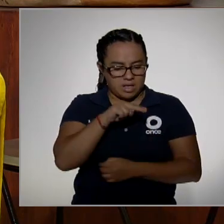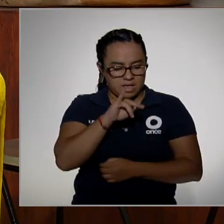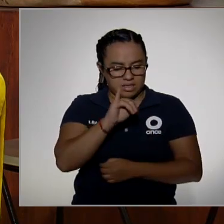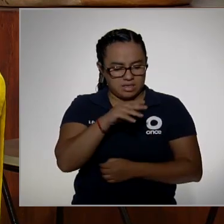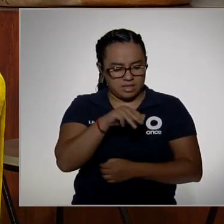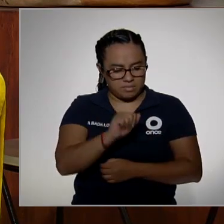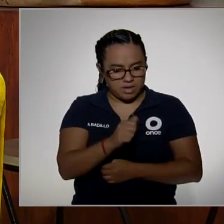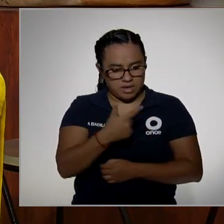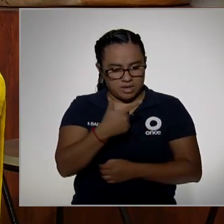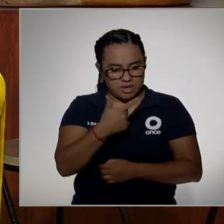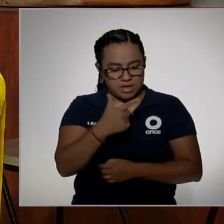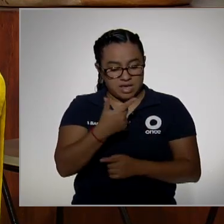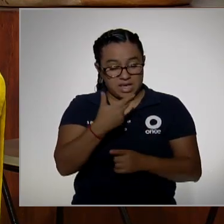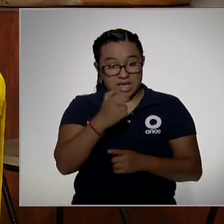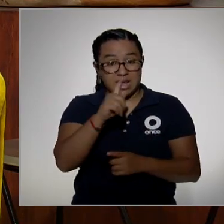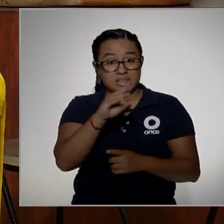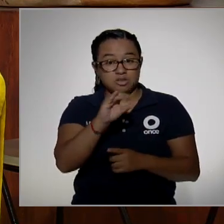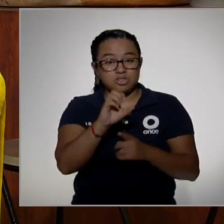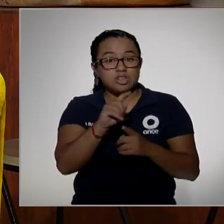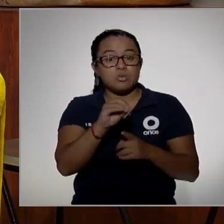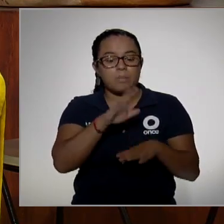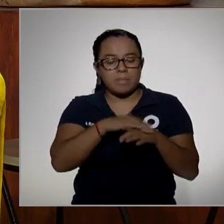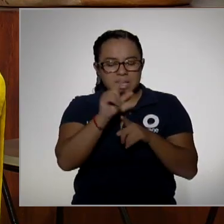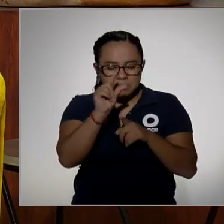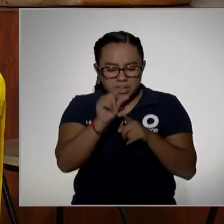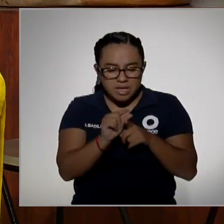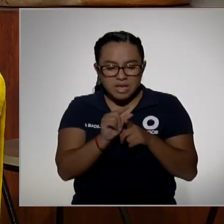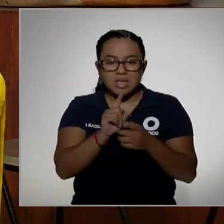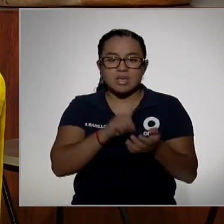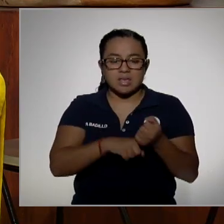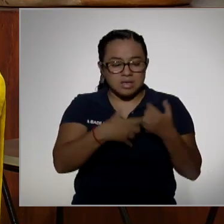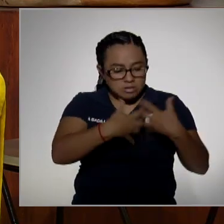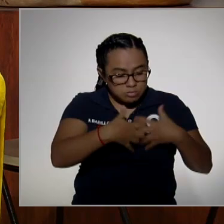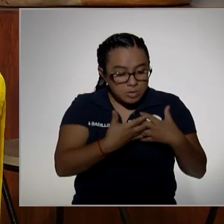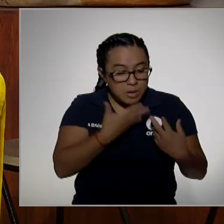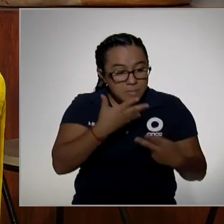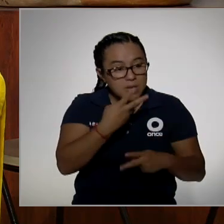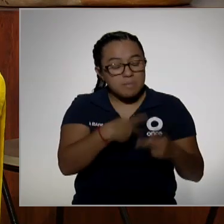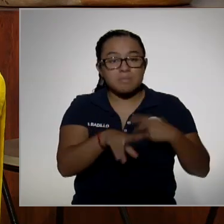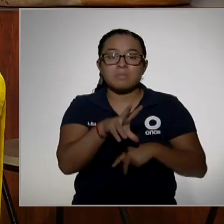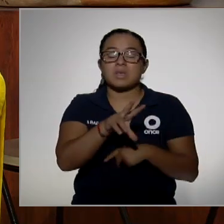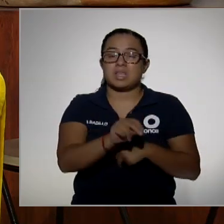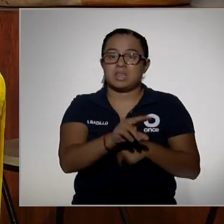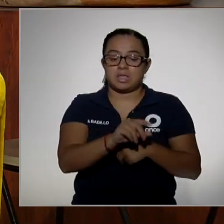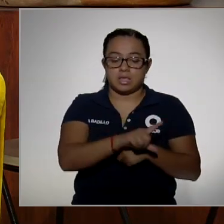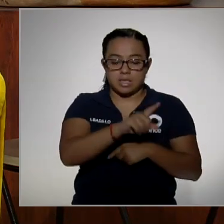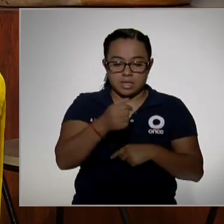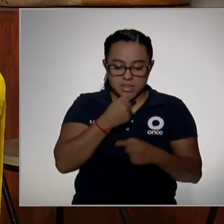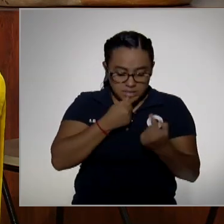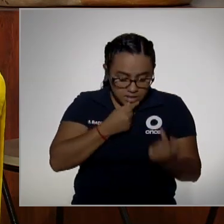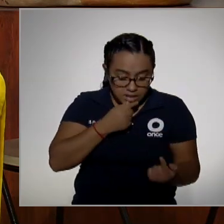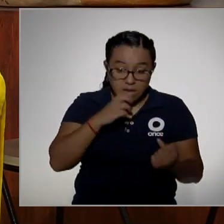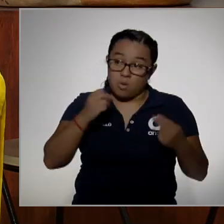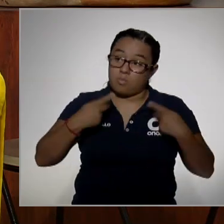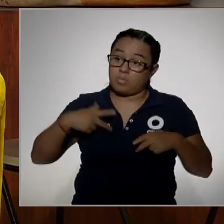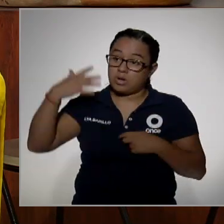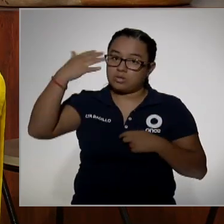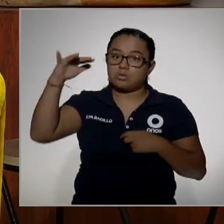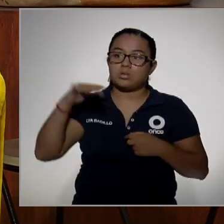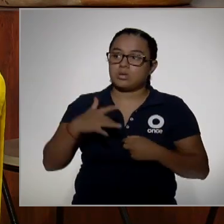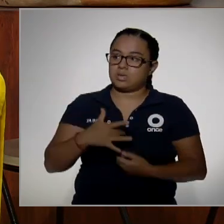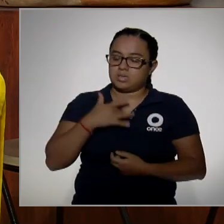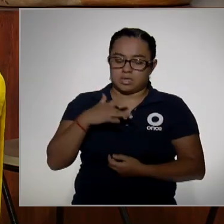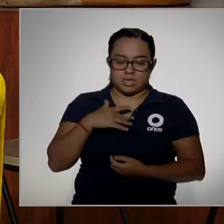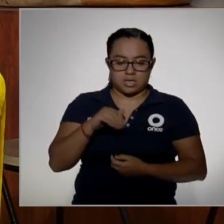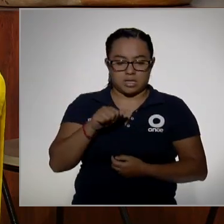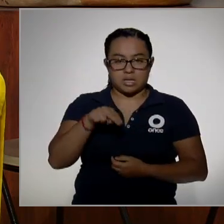el eritrocitos es más pequeño hay un fracaso en su producción y entonces el niño o la persona adulta va a tener manifestaciones